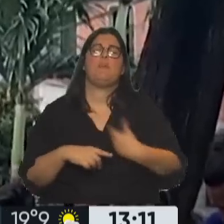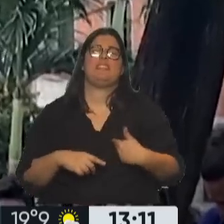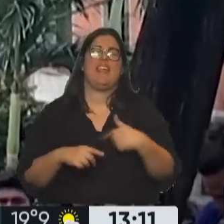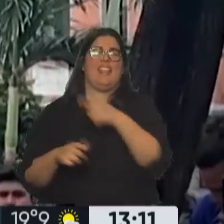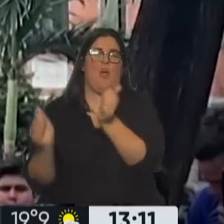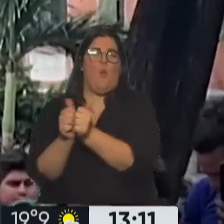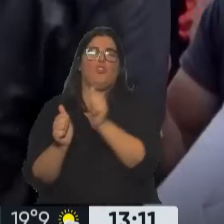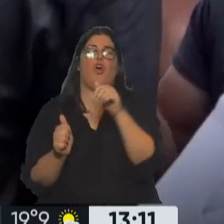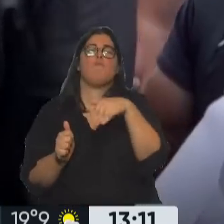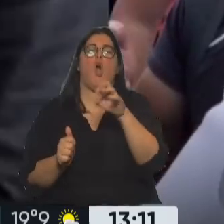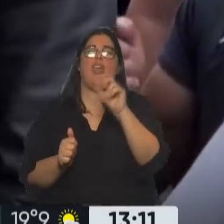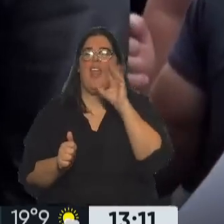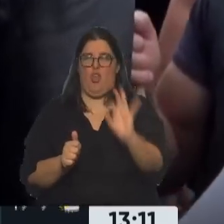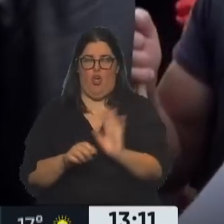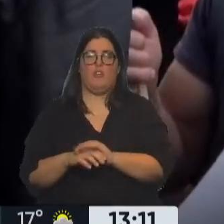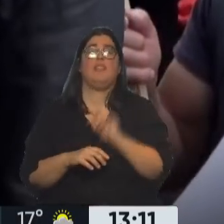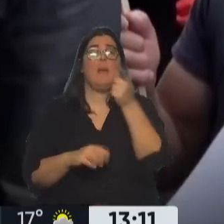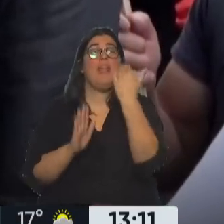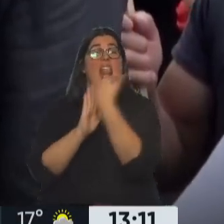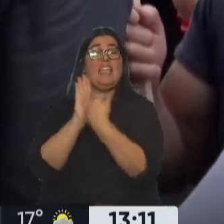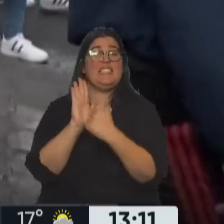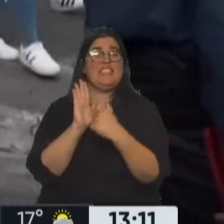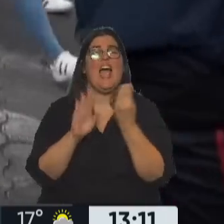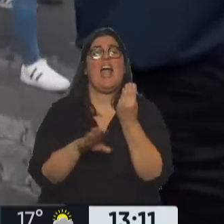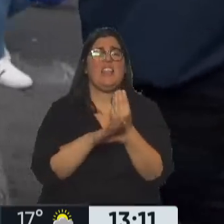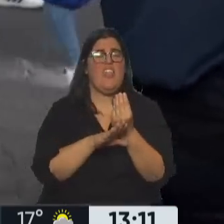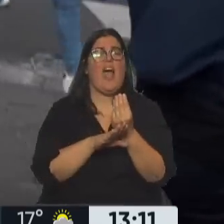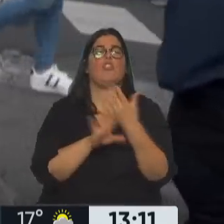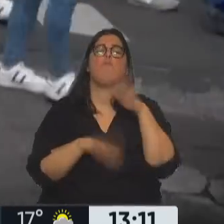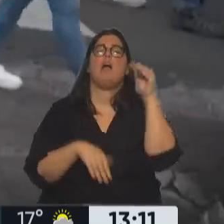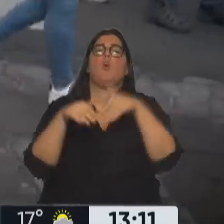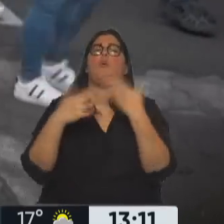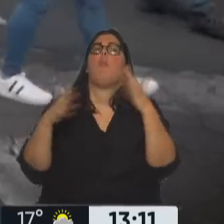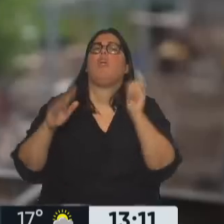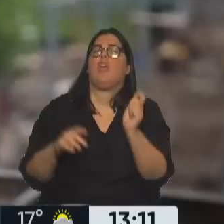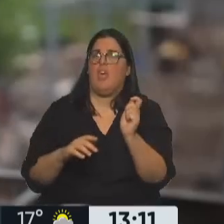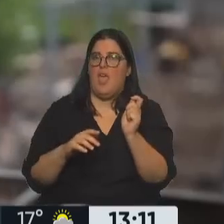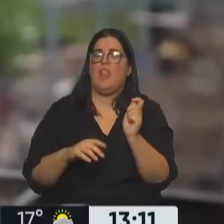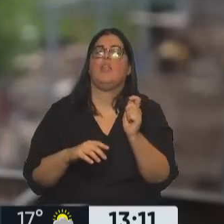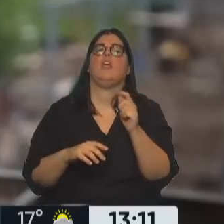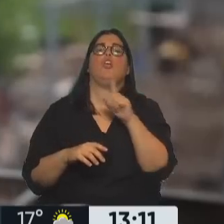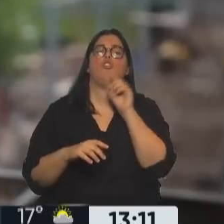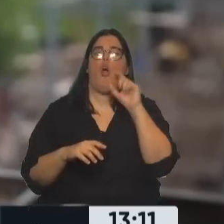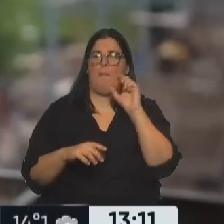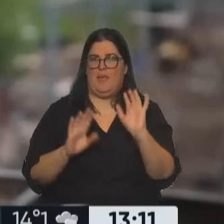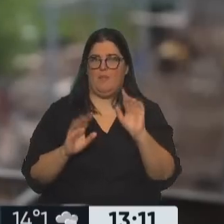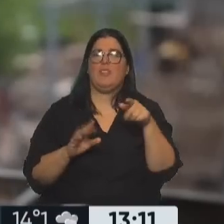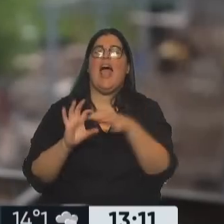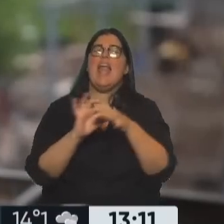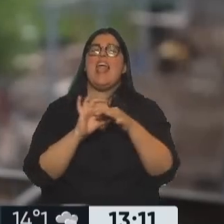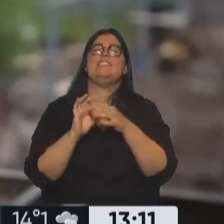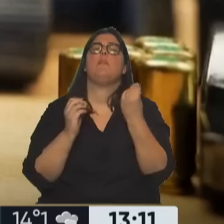Moreno. También aparece en esa lista de candidatos con mayor intención de voto Jan Topic, de la Alianza por un País Sin